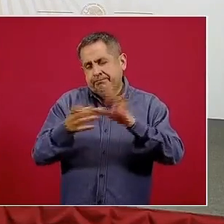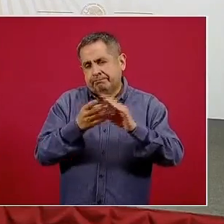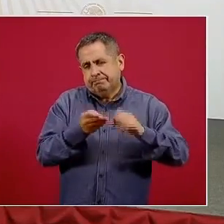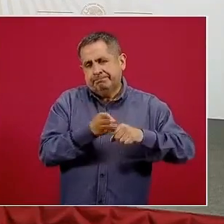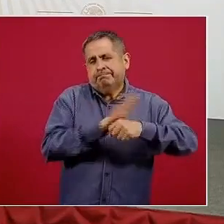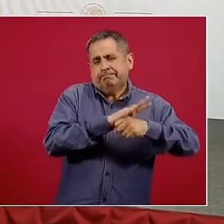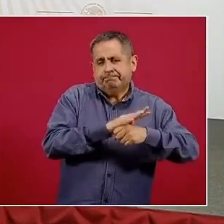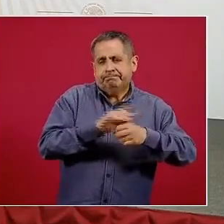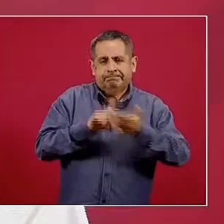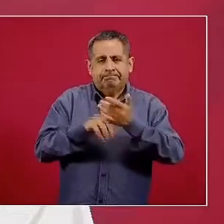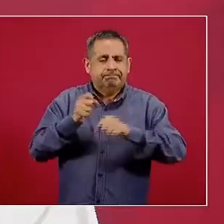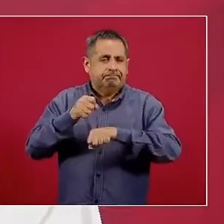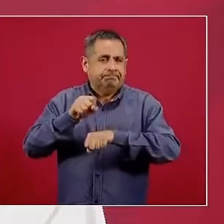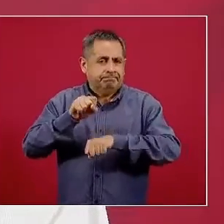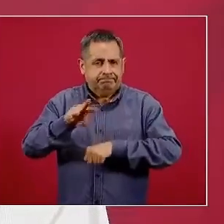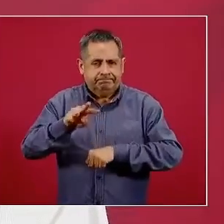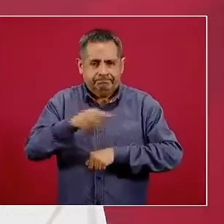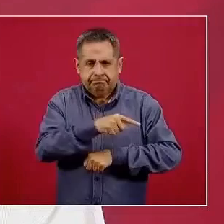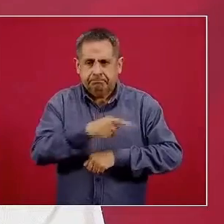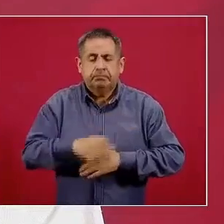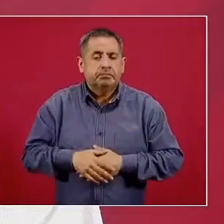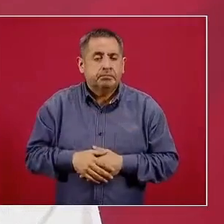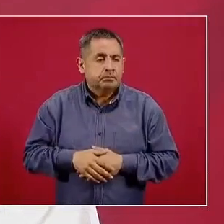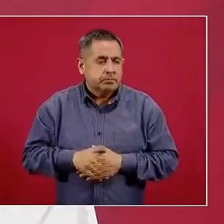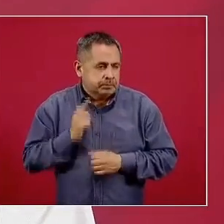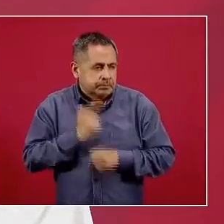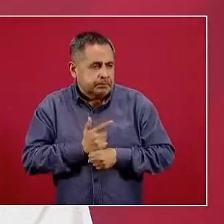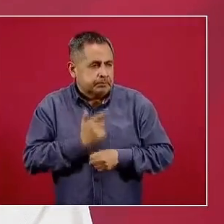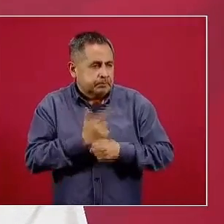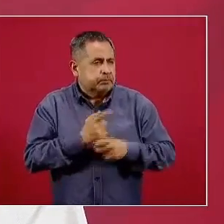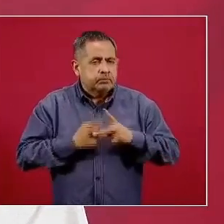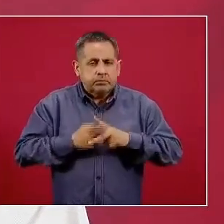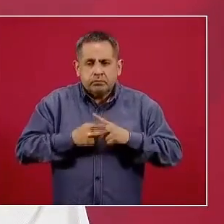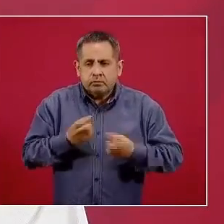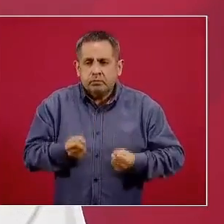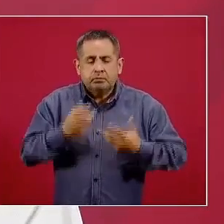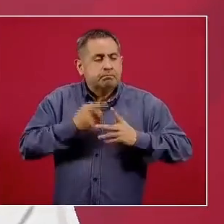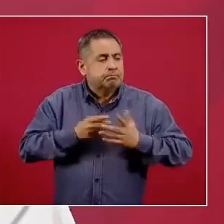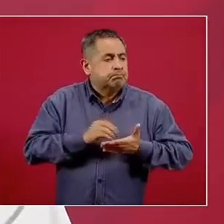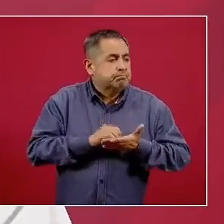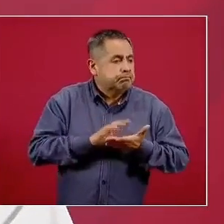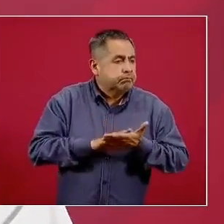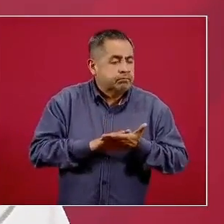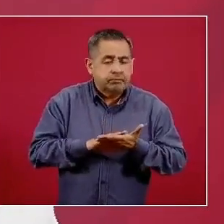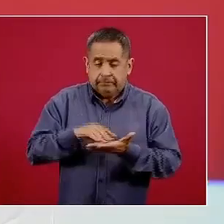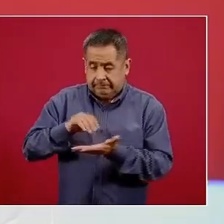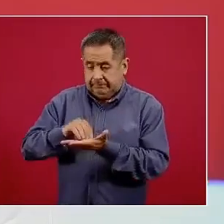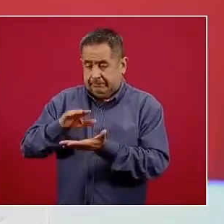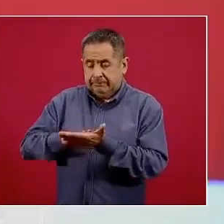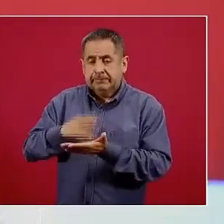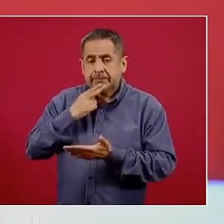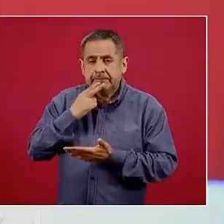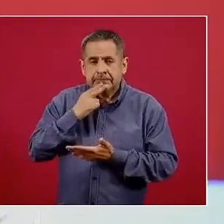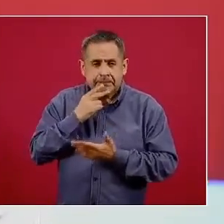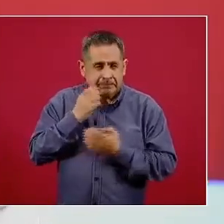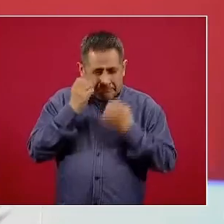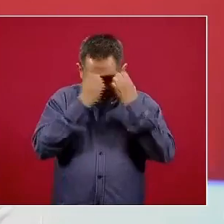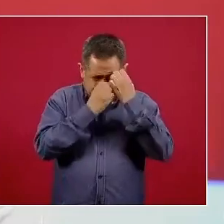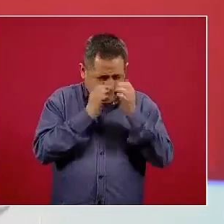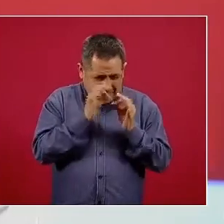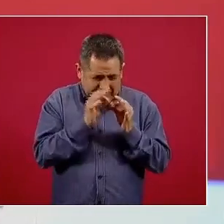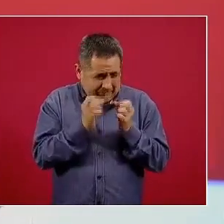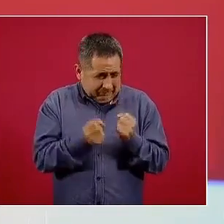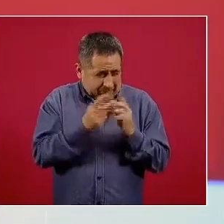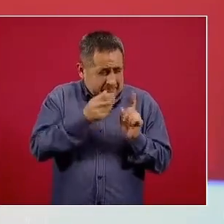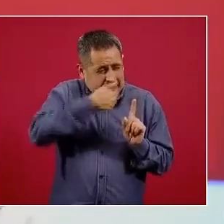de COVID-19. La identificación no pretende hacer una cuenta exhaustiva directa